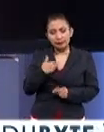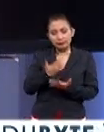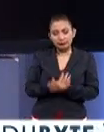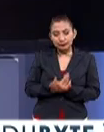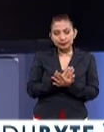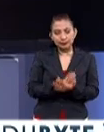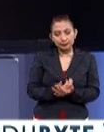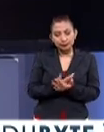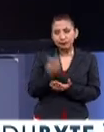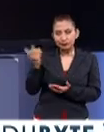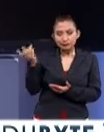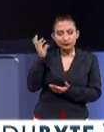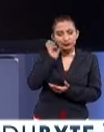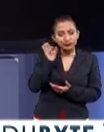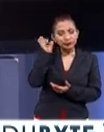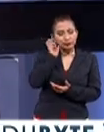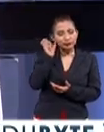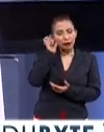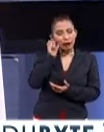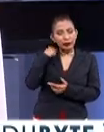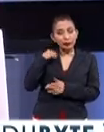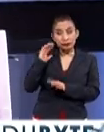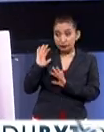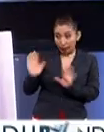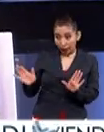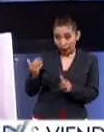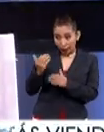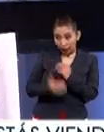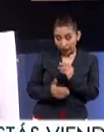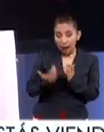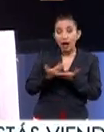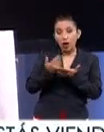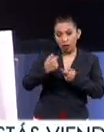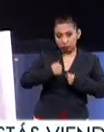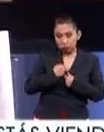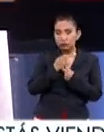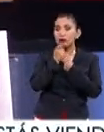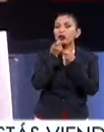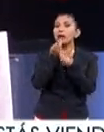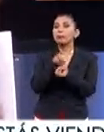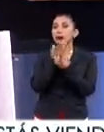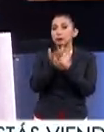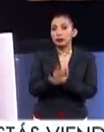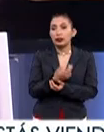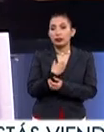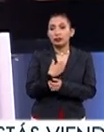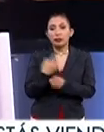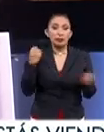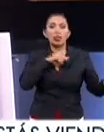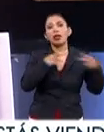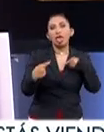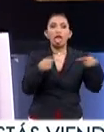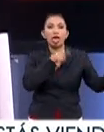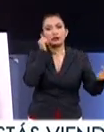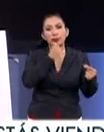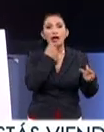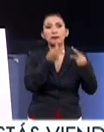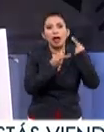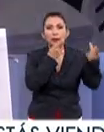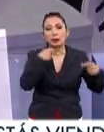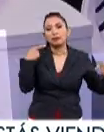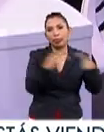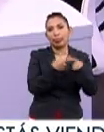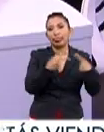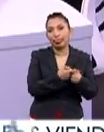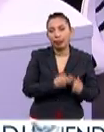esperara a su momento para poder dar su punto de vista, ¿no? Pero siempre una intencionalidad de